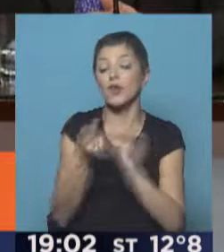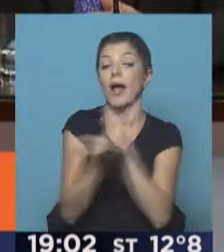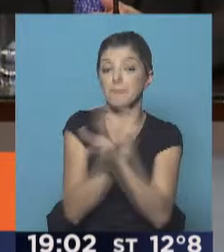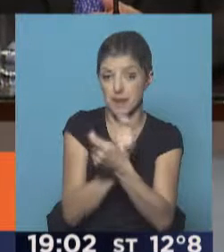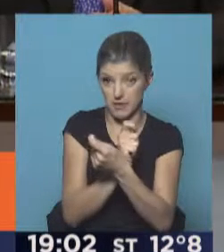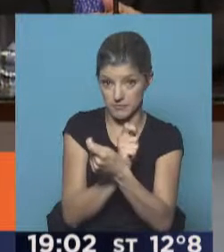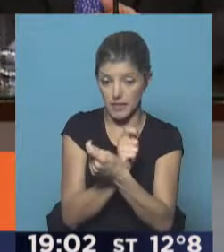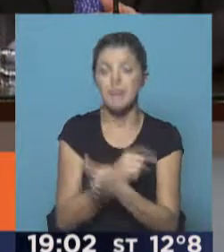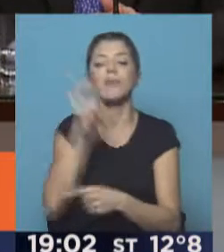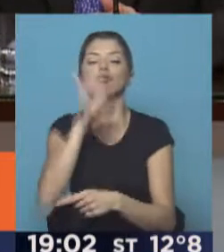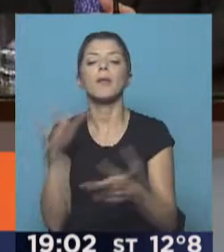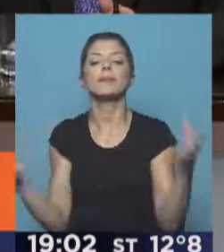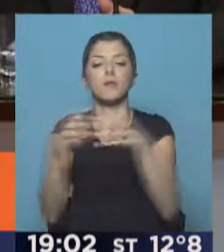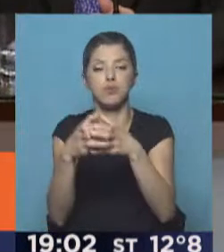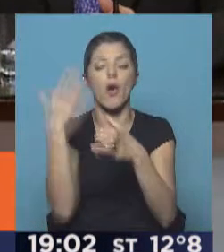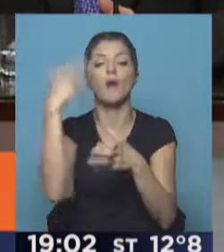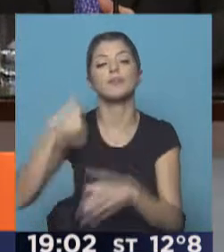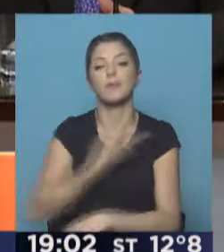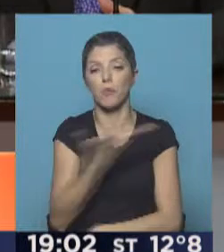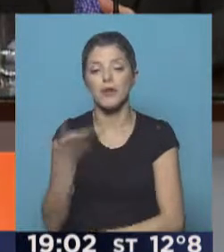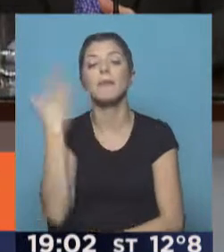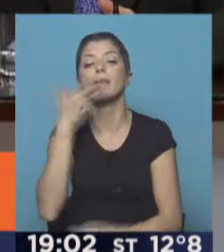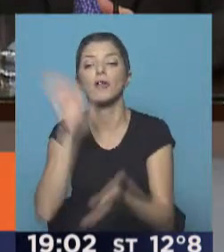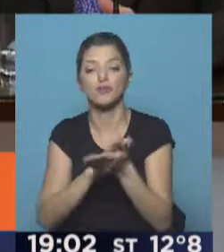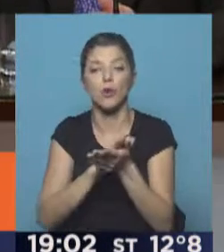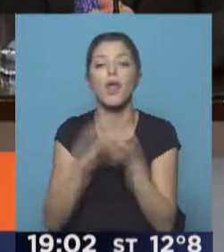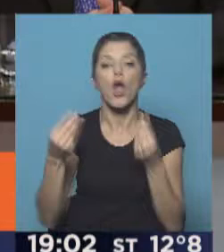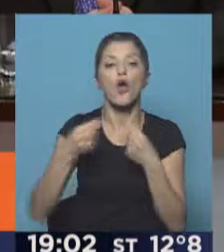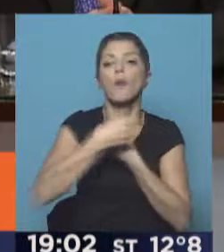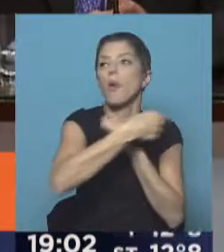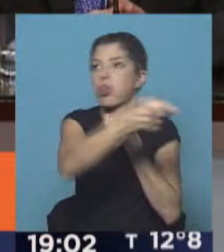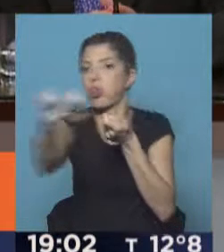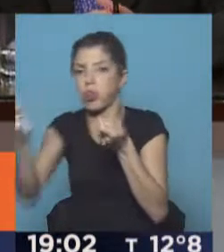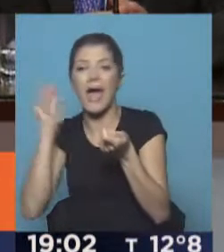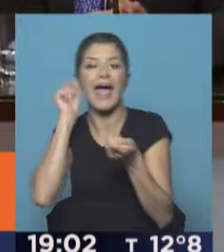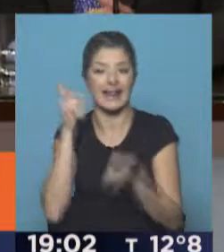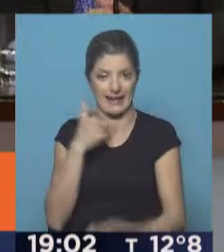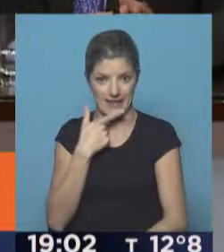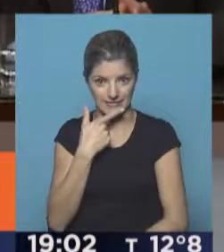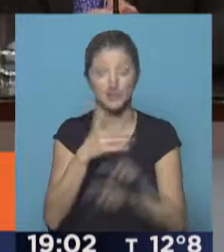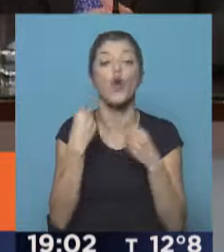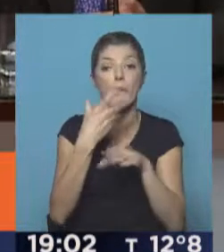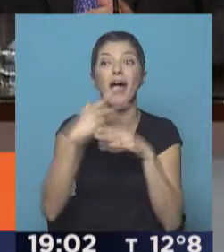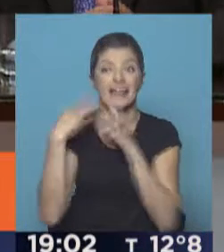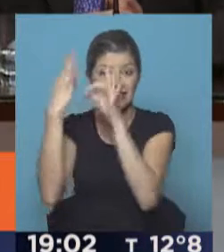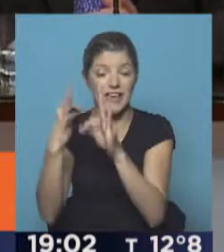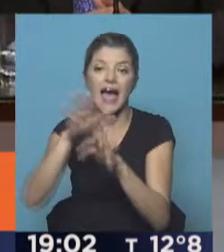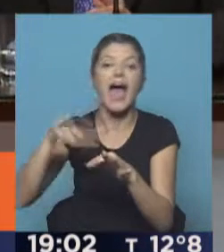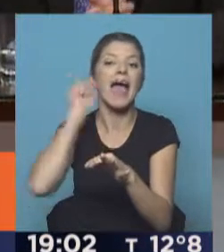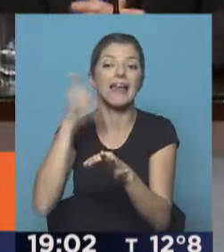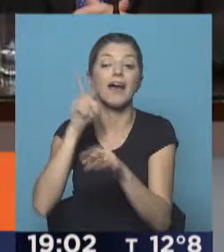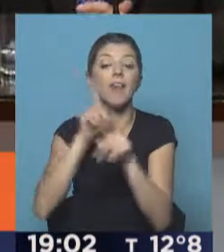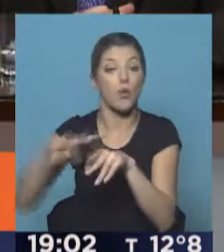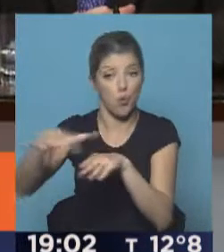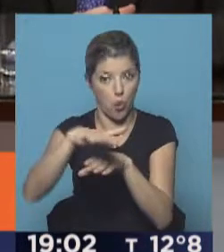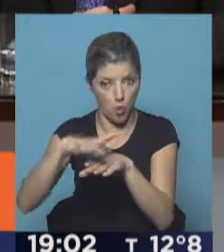para discutir lo que tiene que ver con la distribución y el traslado del gas, es decir, una parte muy chica de la tarifa, y